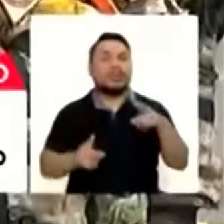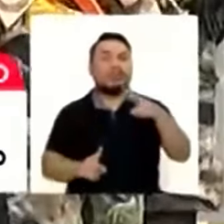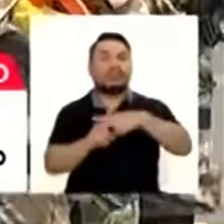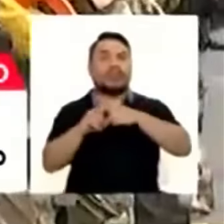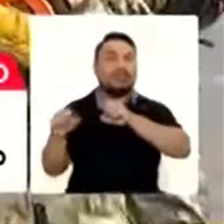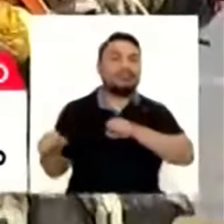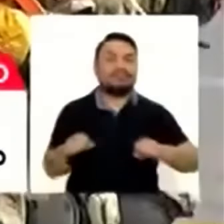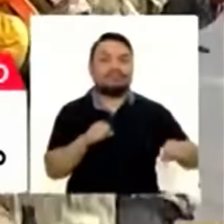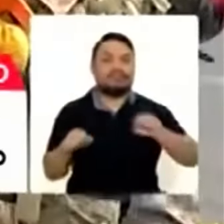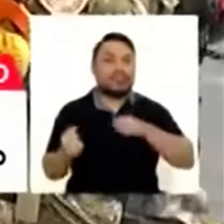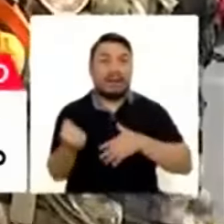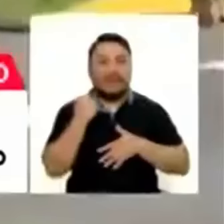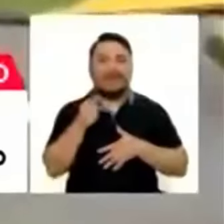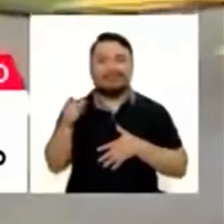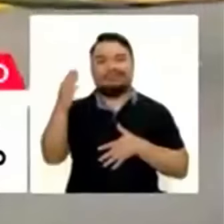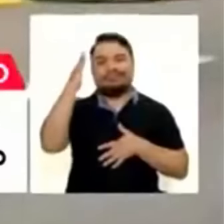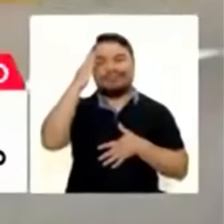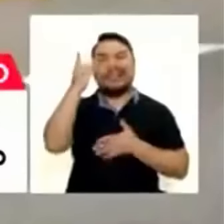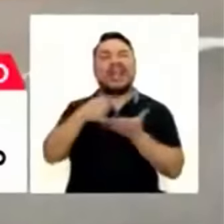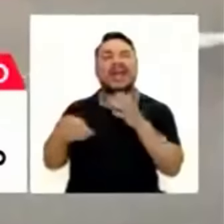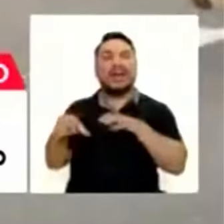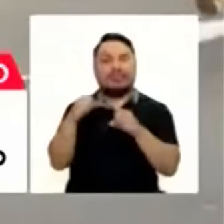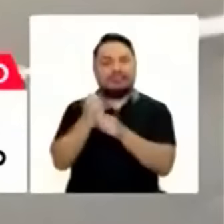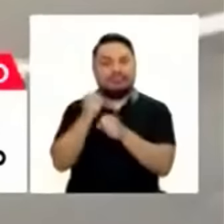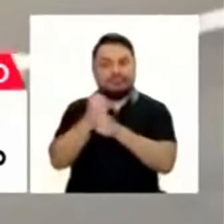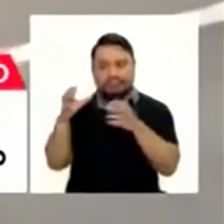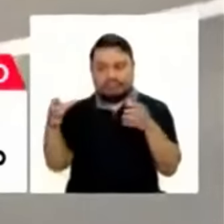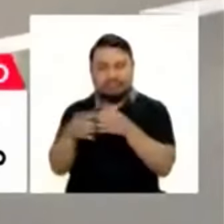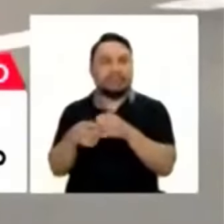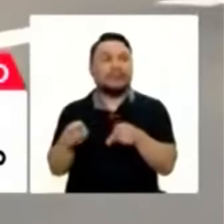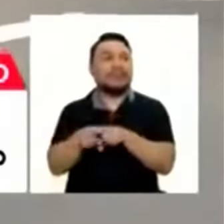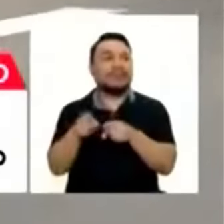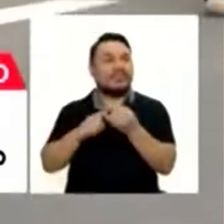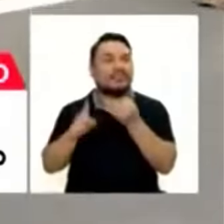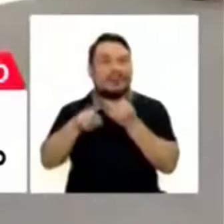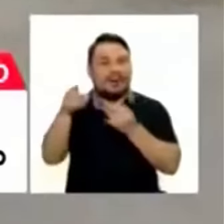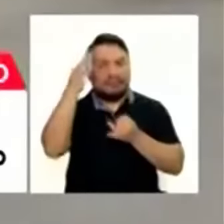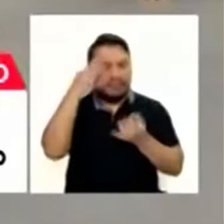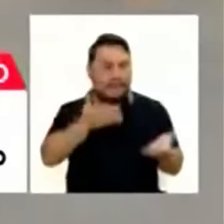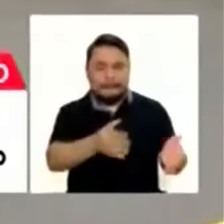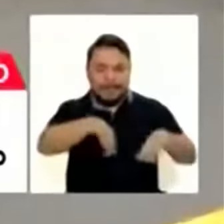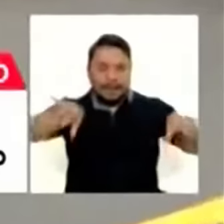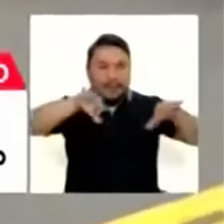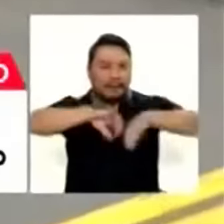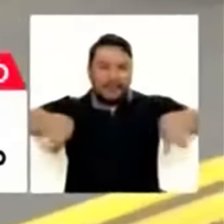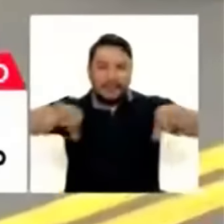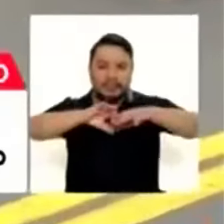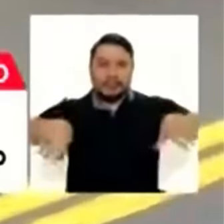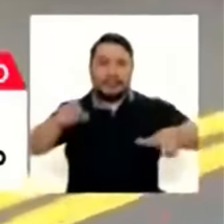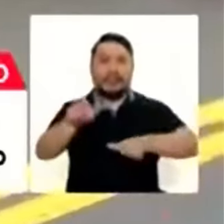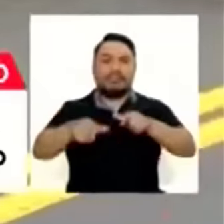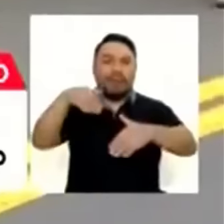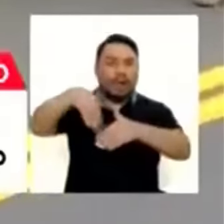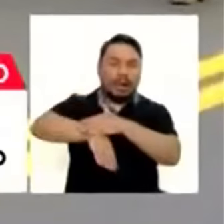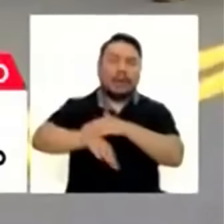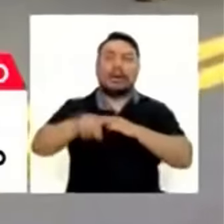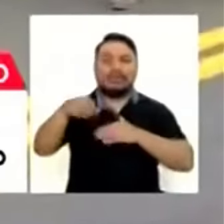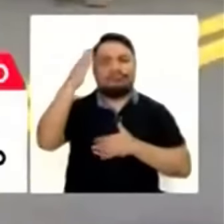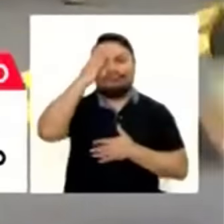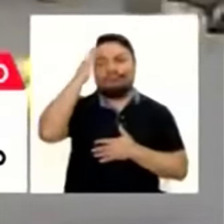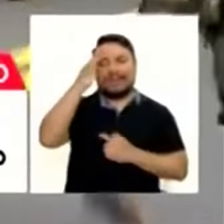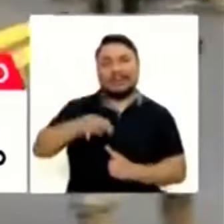sismo de gran magnitud y requieren una capacitación constante en la remoción de escombros, rescate de posibles víctimas, entre